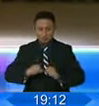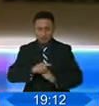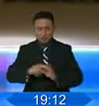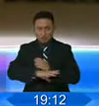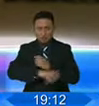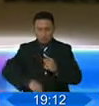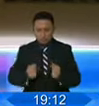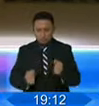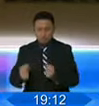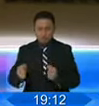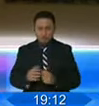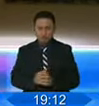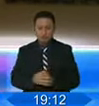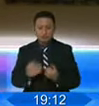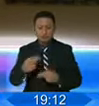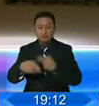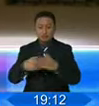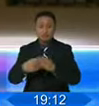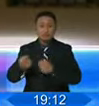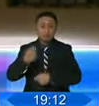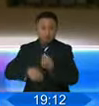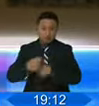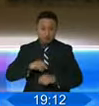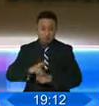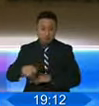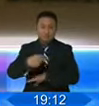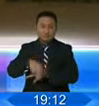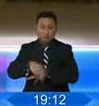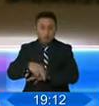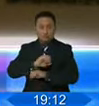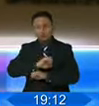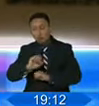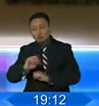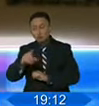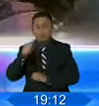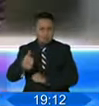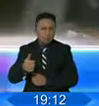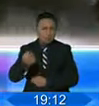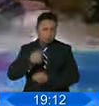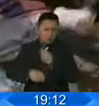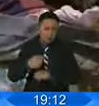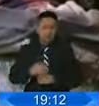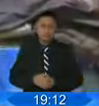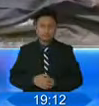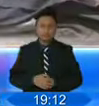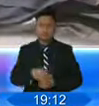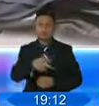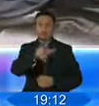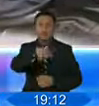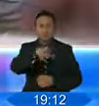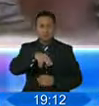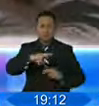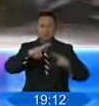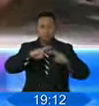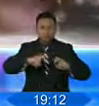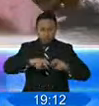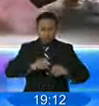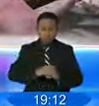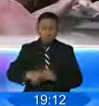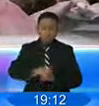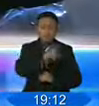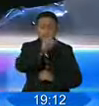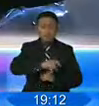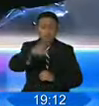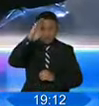y proceder a la comercialización tanto de sus partes como de los vehículos en sí. 3 meses de investigaciones permitieron a los agentes de la